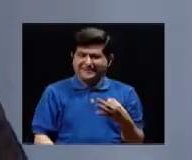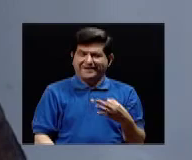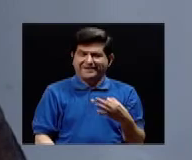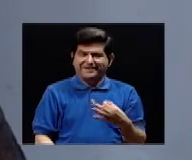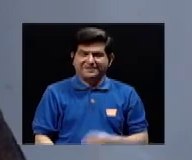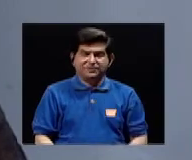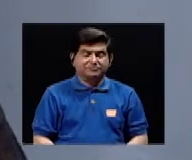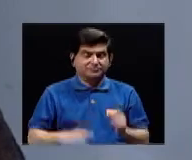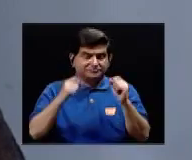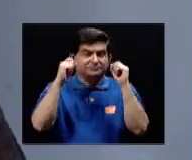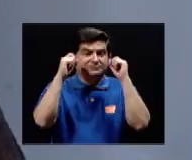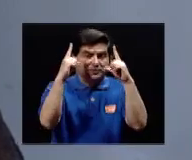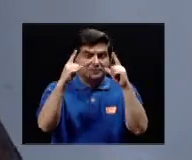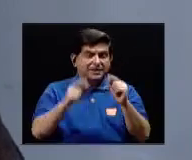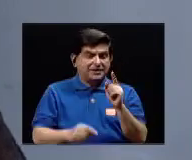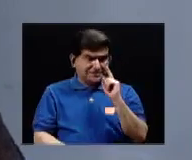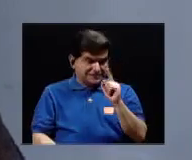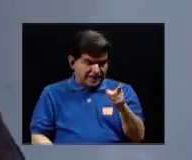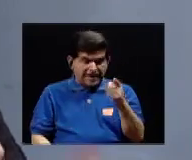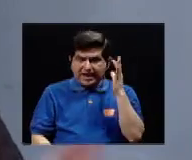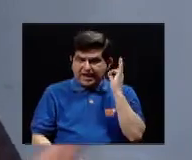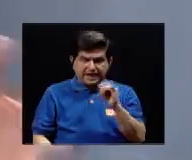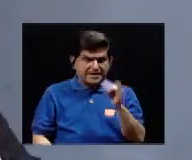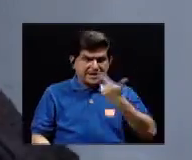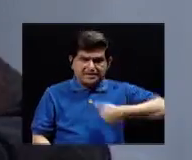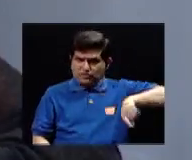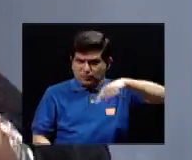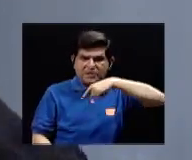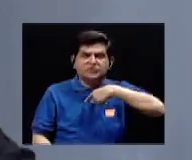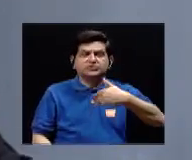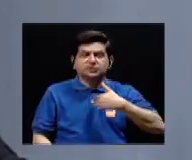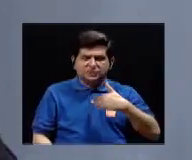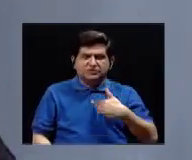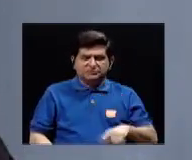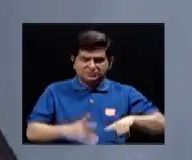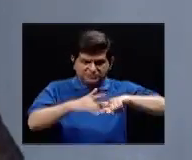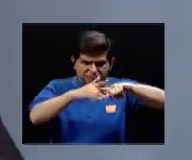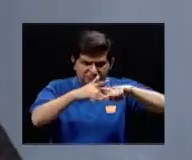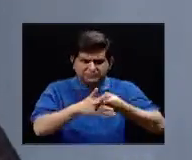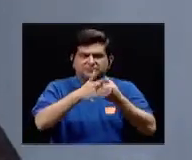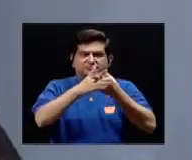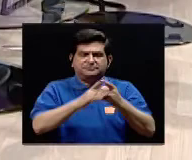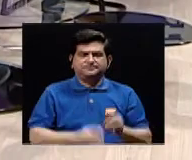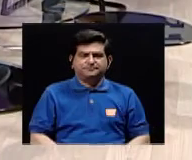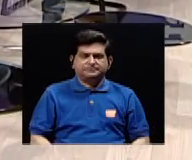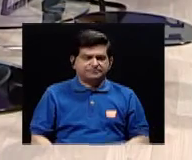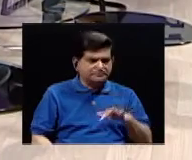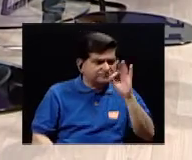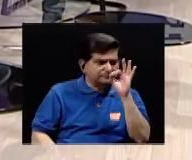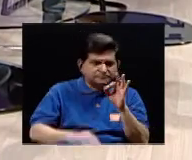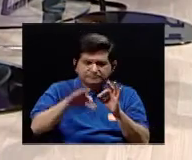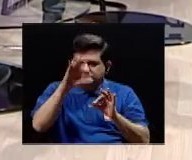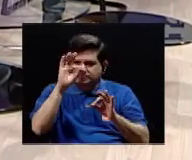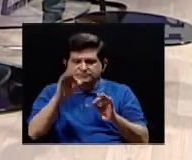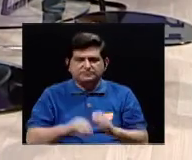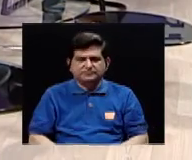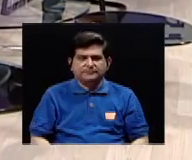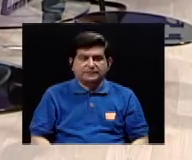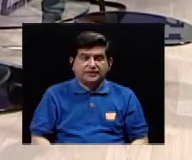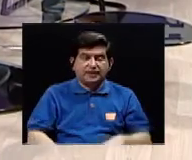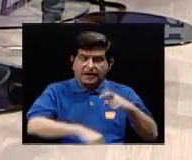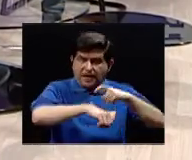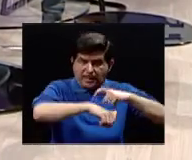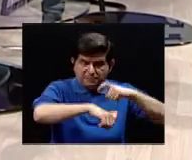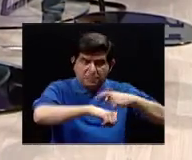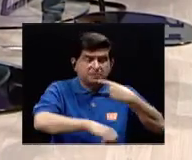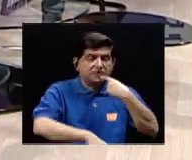que fue una sorpresa para ella, igual que lo fue para nosotros cuando comenzamos a descubrir